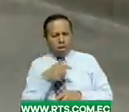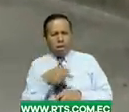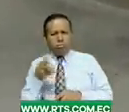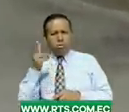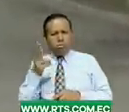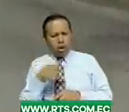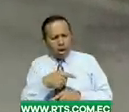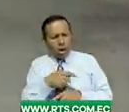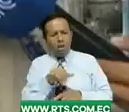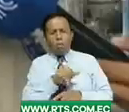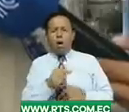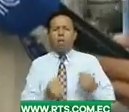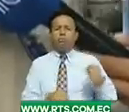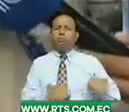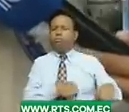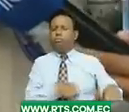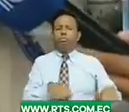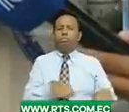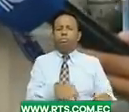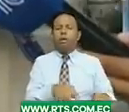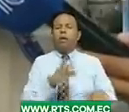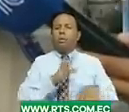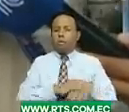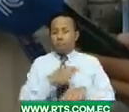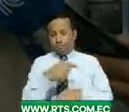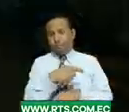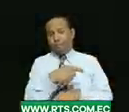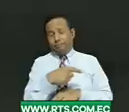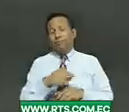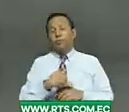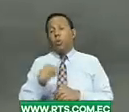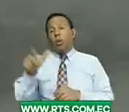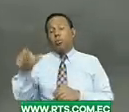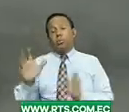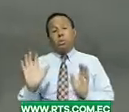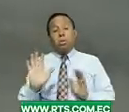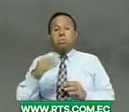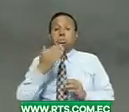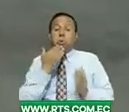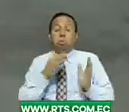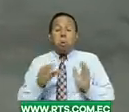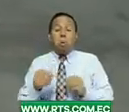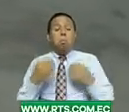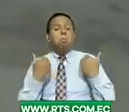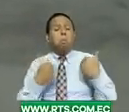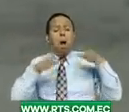decir, nadie mata por gusto. Nosotros no podemos hacer nada, pero las autoridades pues no hacen nada tampoco.